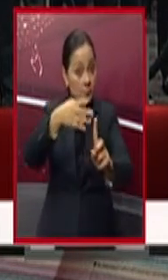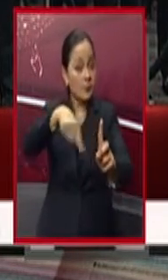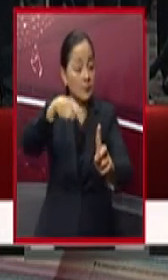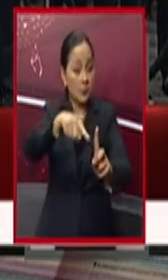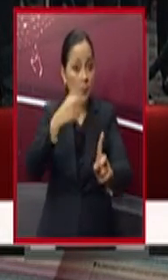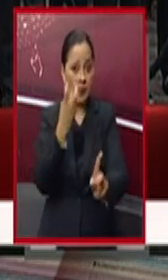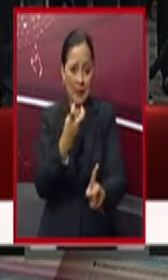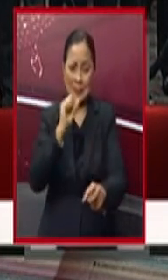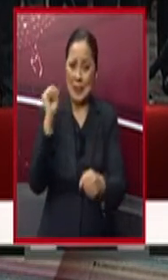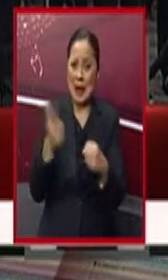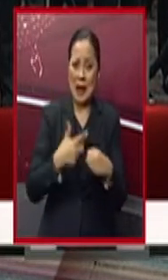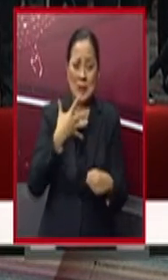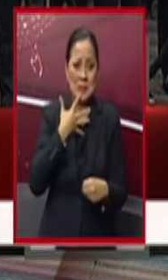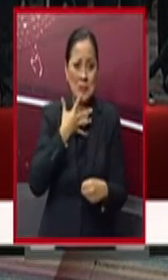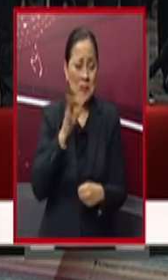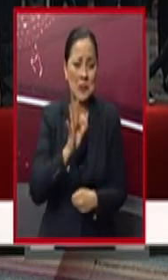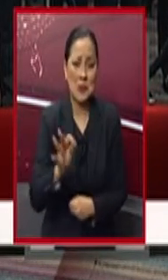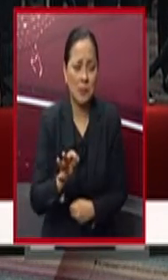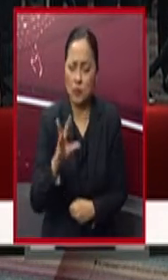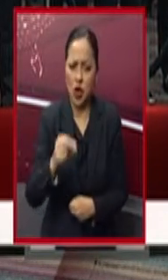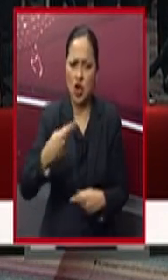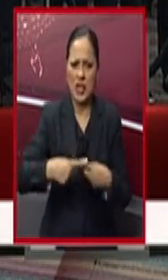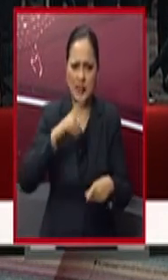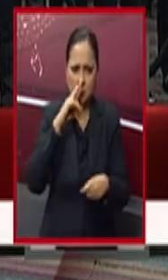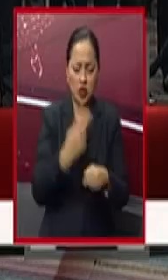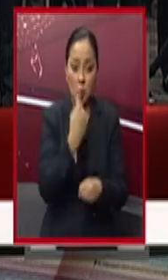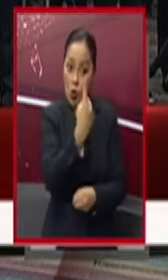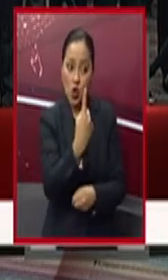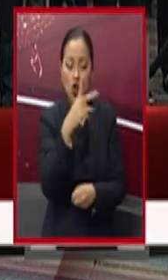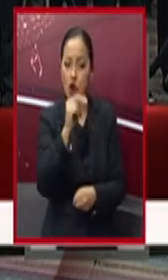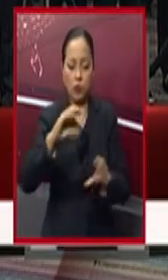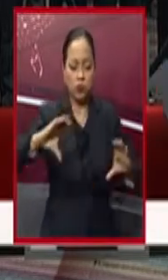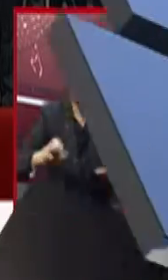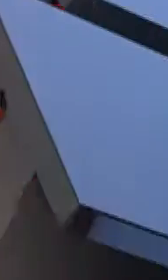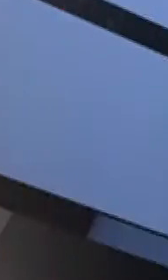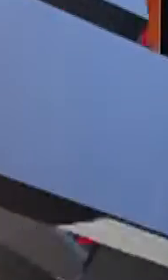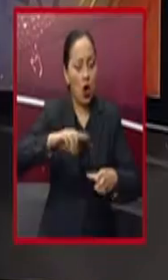no son de un solo poder u orden de gobierno.